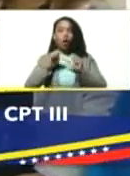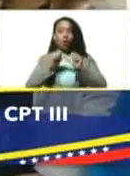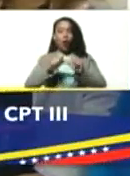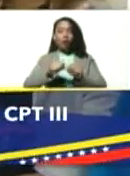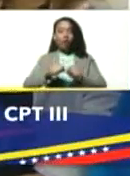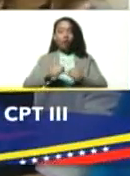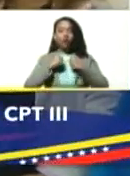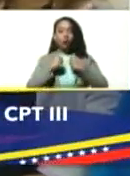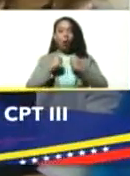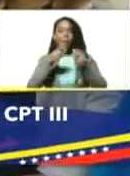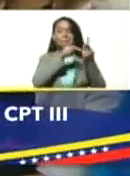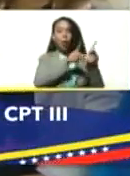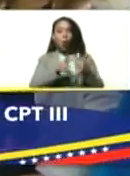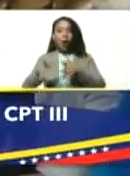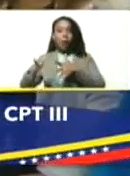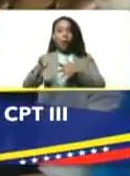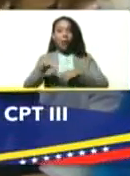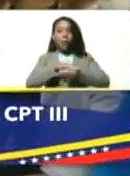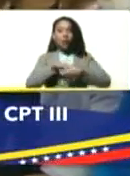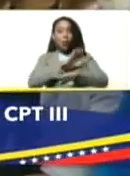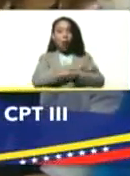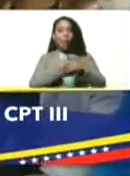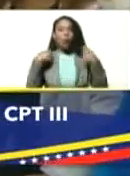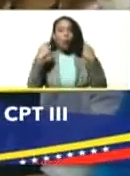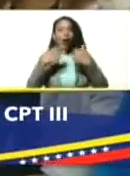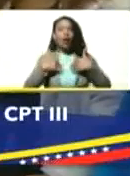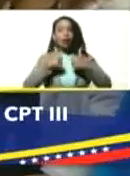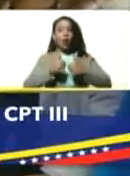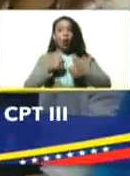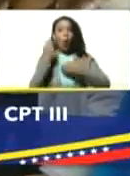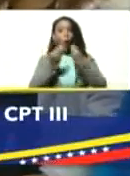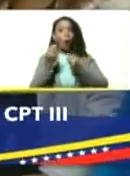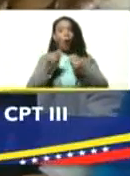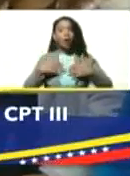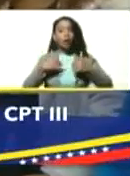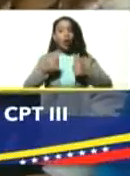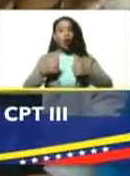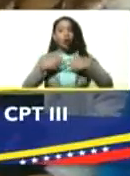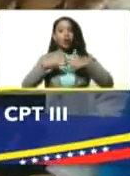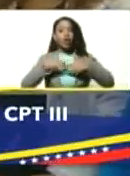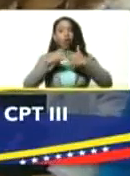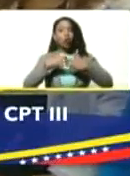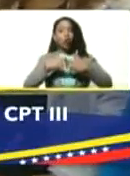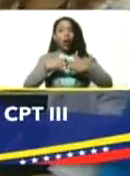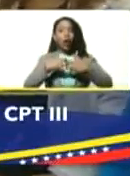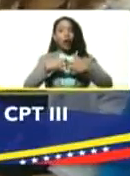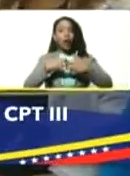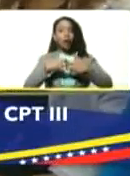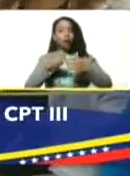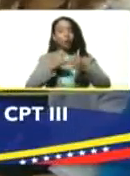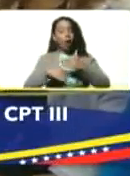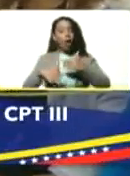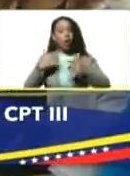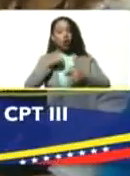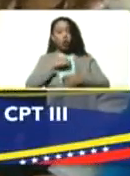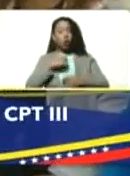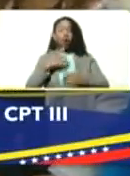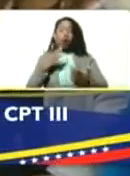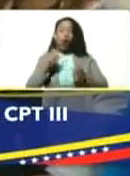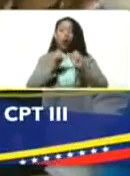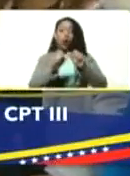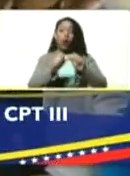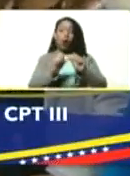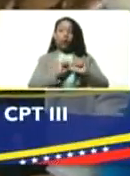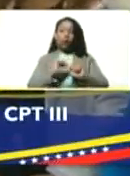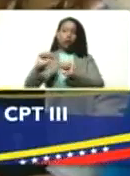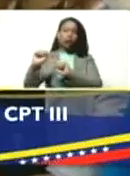fortaleciendo programas de nuestro Ministerio del Poder Popular para la Salud, como es la salud sexual y reproductiva, la ruta materna, y bueno, nosotros seguir